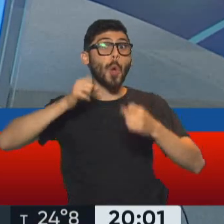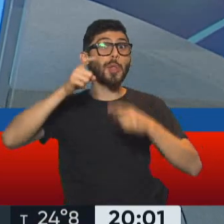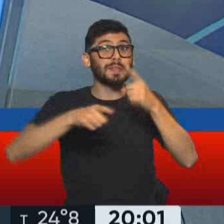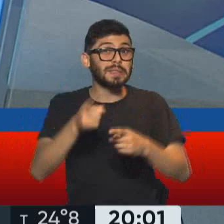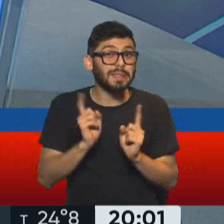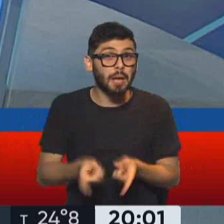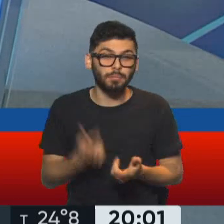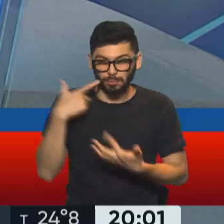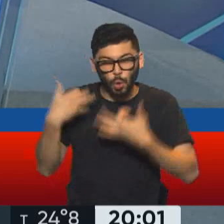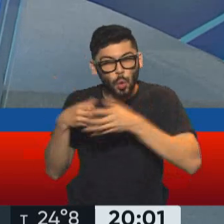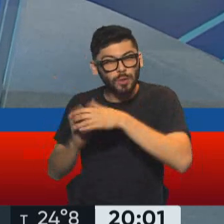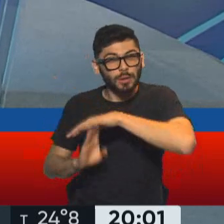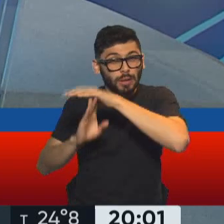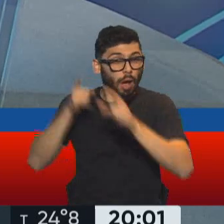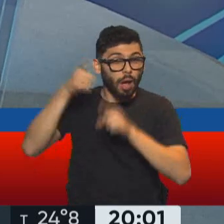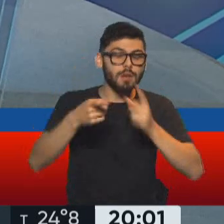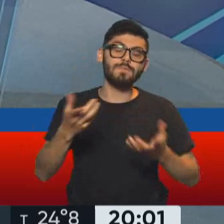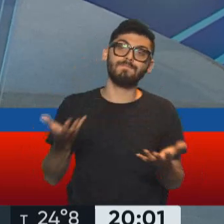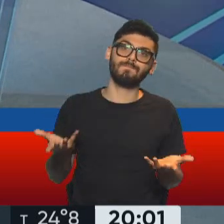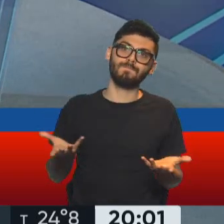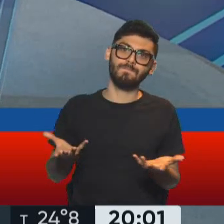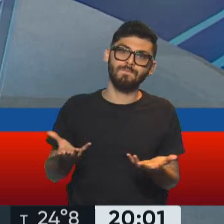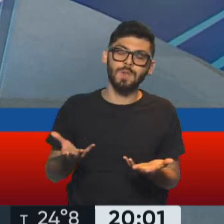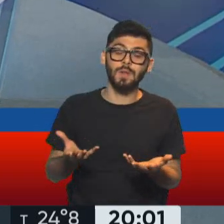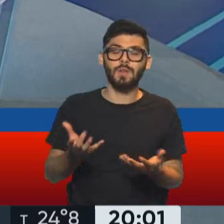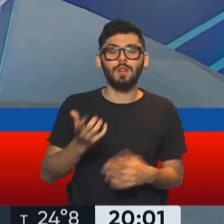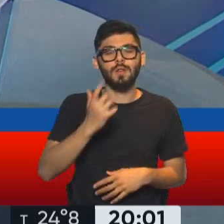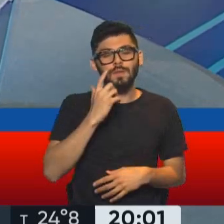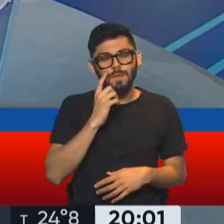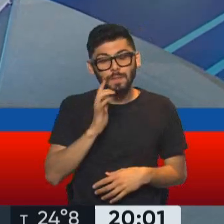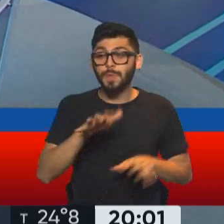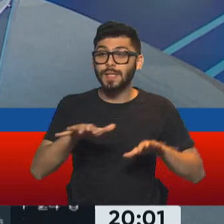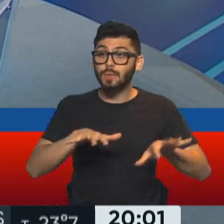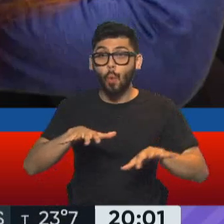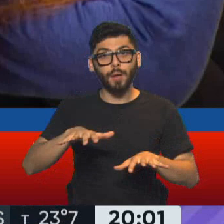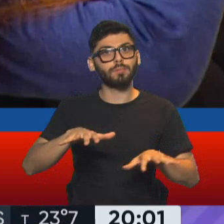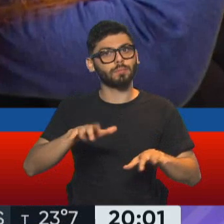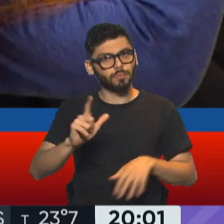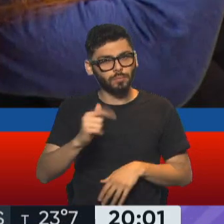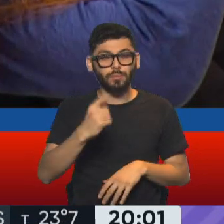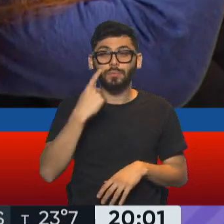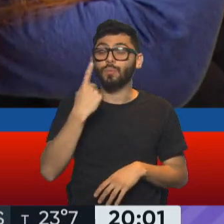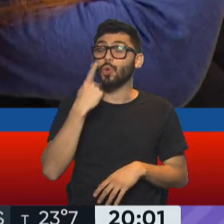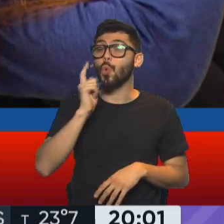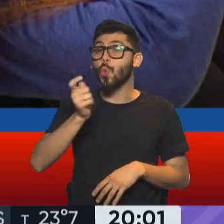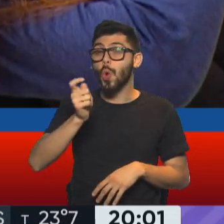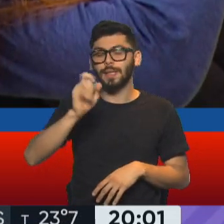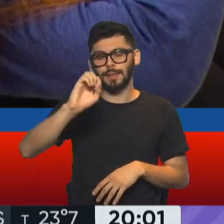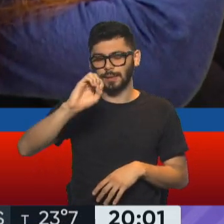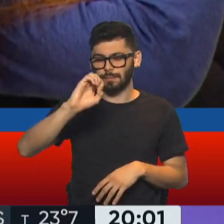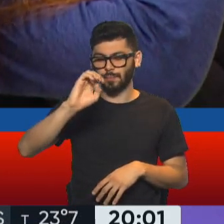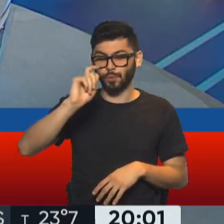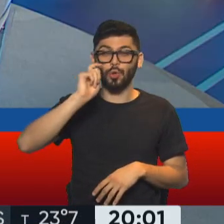incluso hasta la Corte Suprema de Justicia. Pero vos fíjate qué situación que se da. Hubo un juez, era